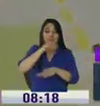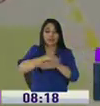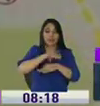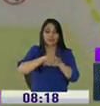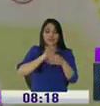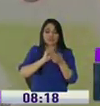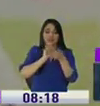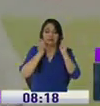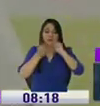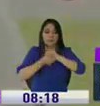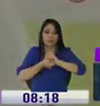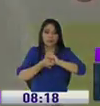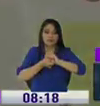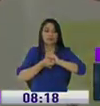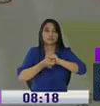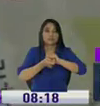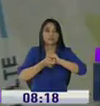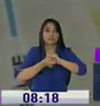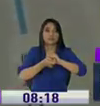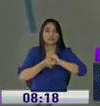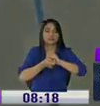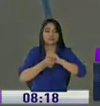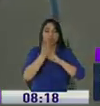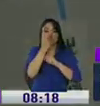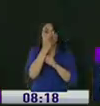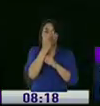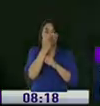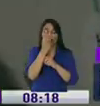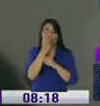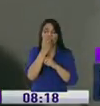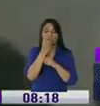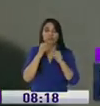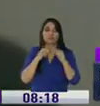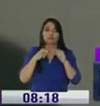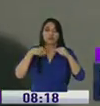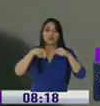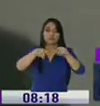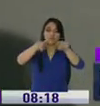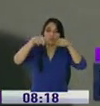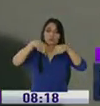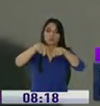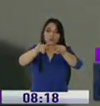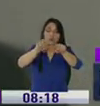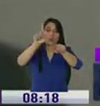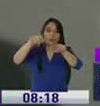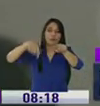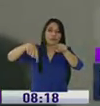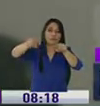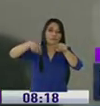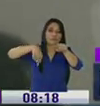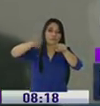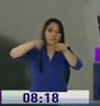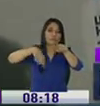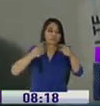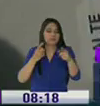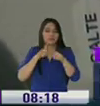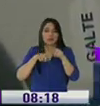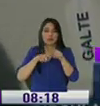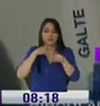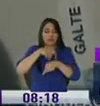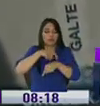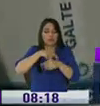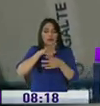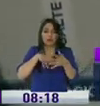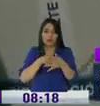cambiaremos de circulación, es decir, 2 carriles en sentido occidente-oriente y uno en sentido